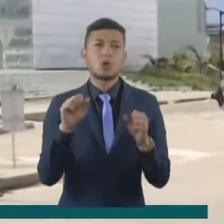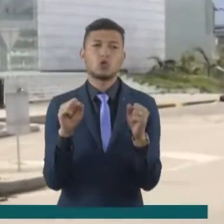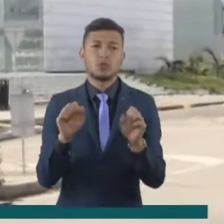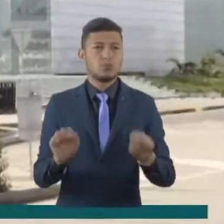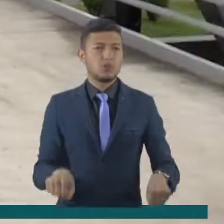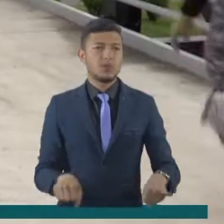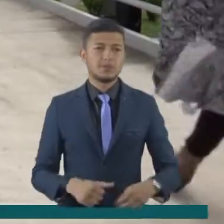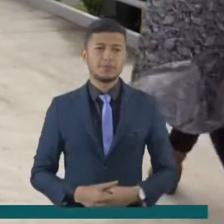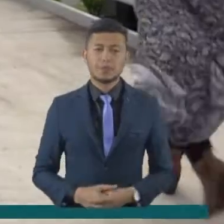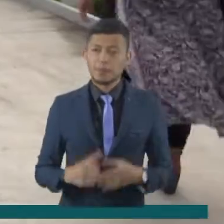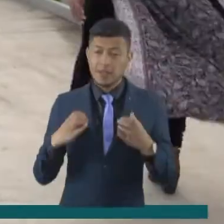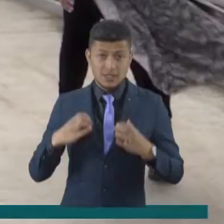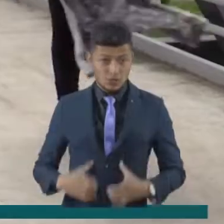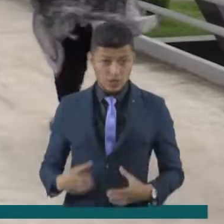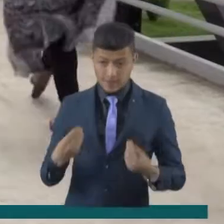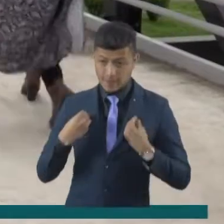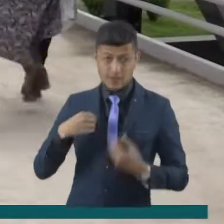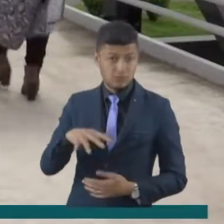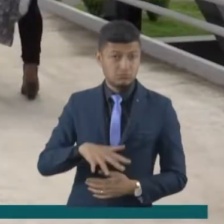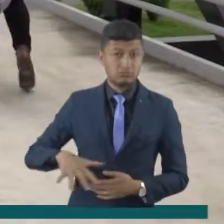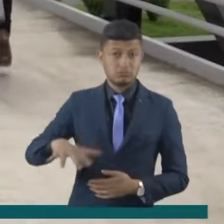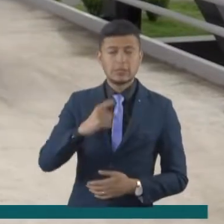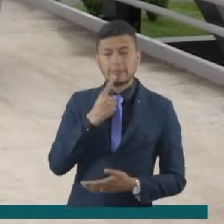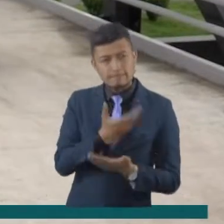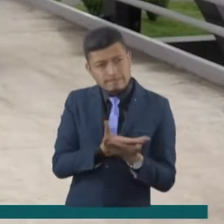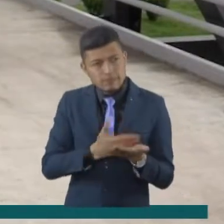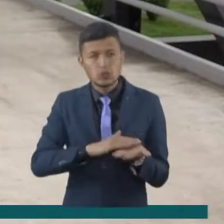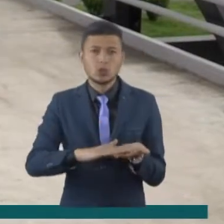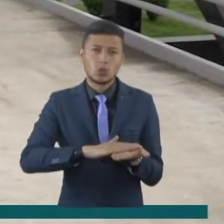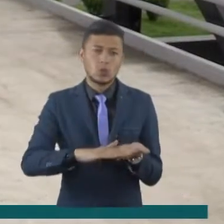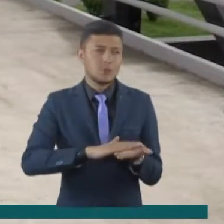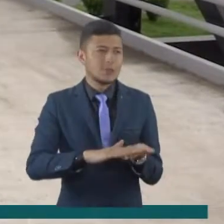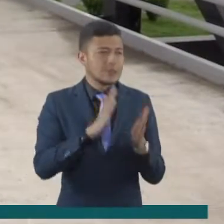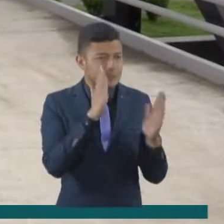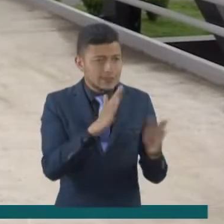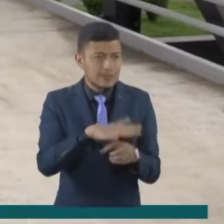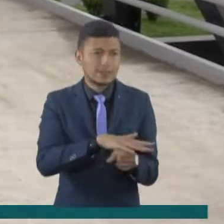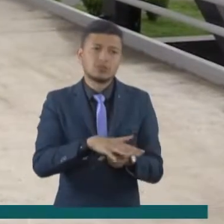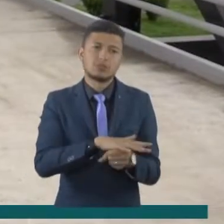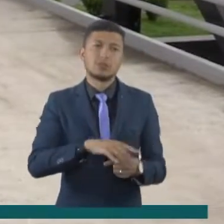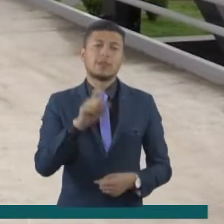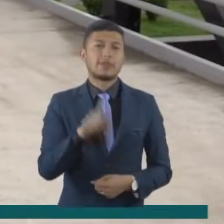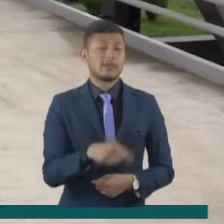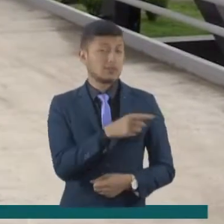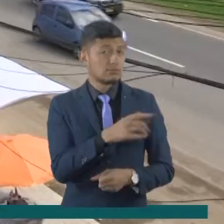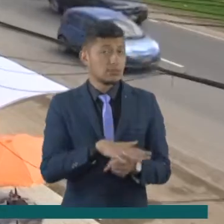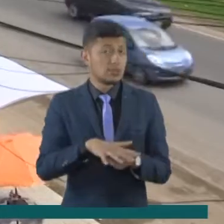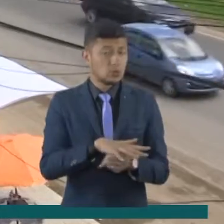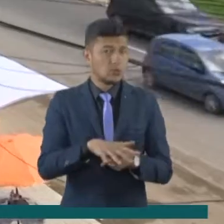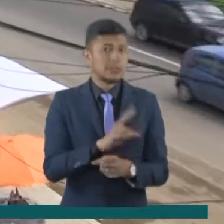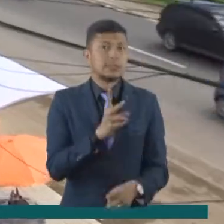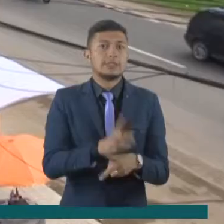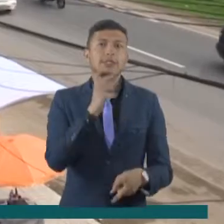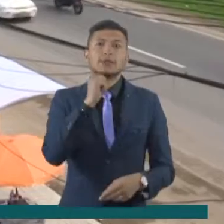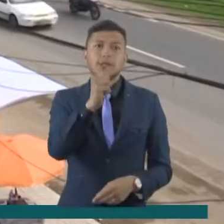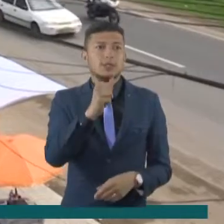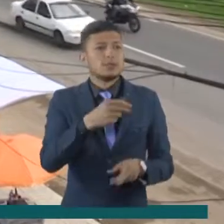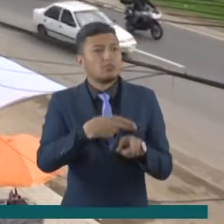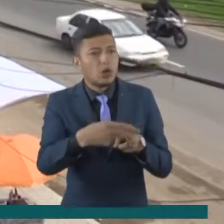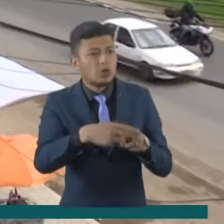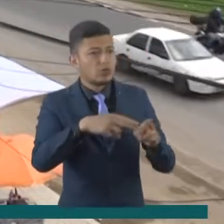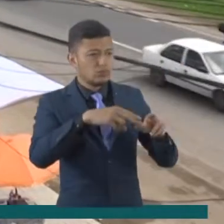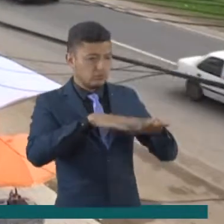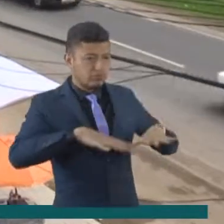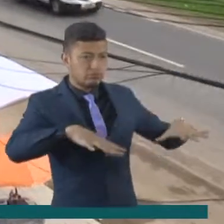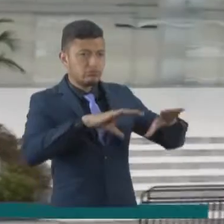hacia Bogotá. Los ciudadanos y en particular quienes viven en esta zona piden una solución como respuesta a esta situación que amenaza con empeorar en